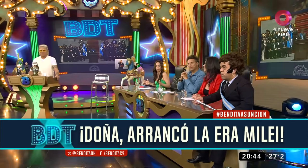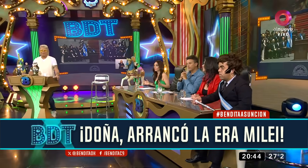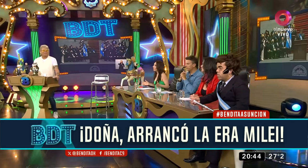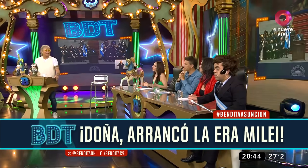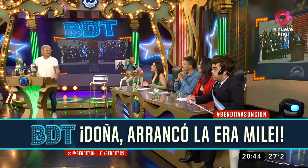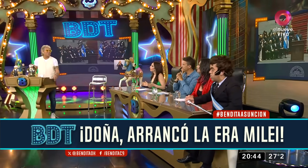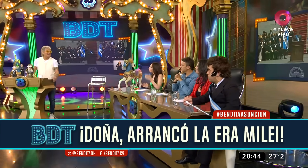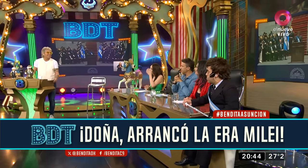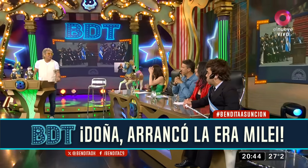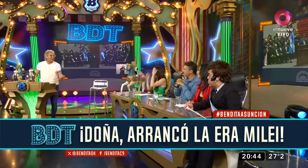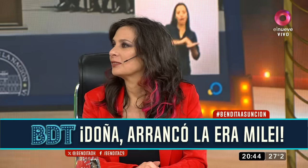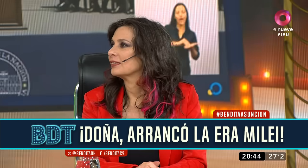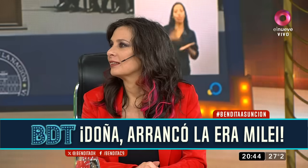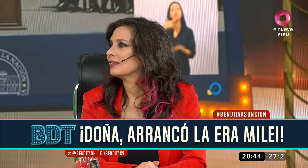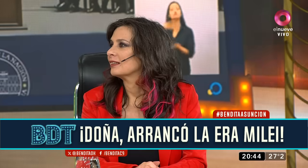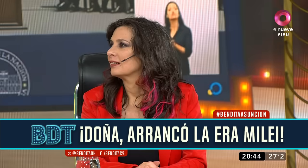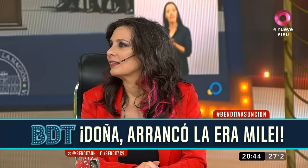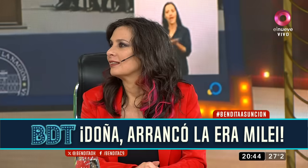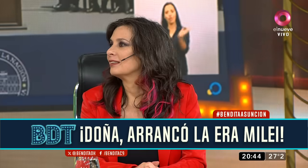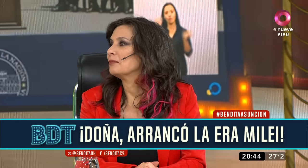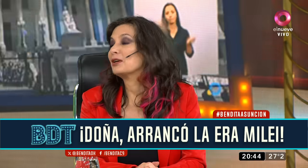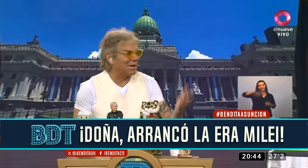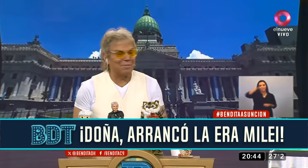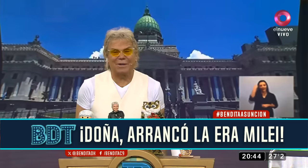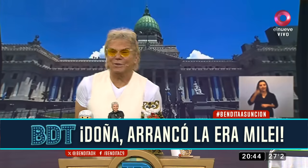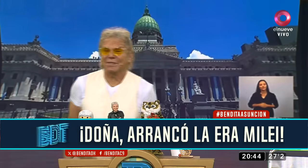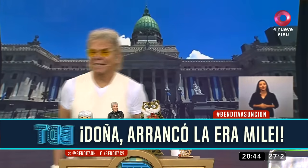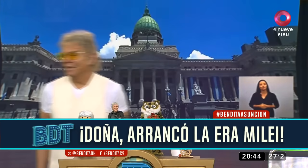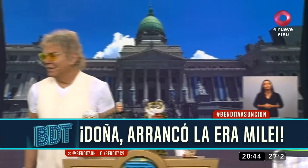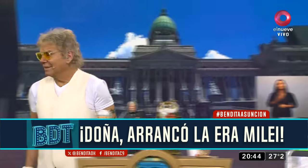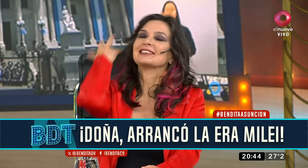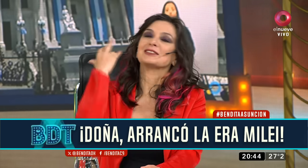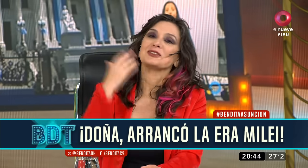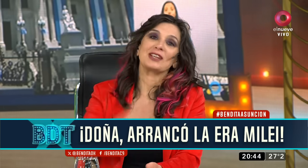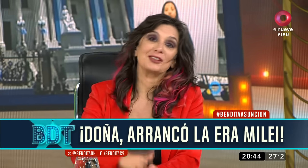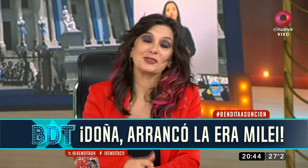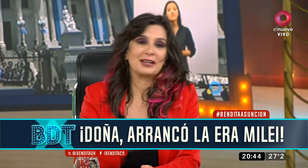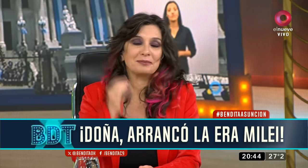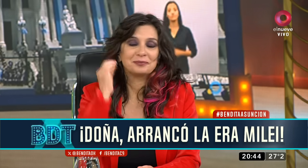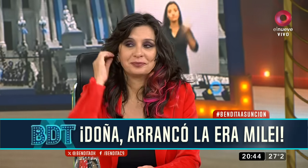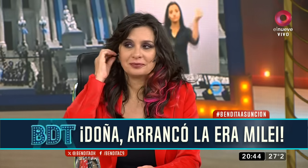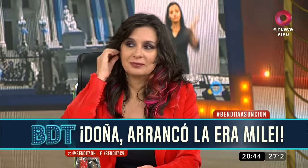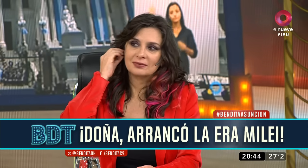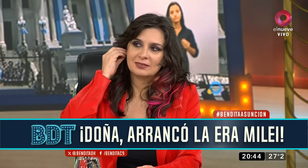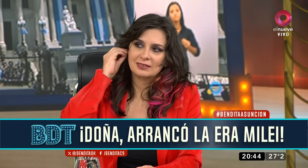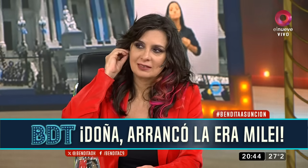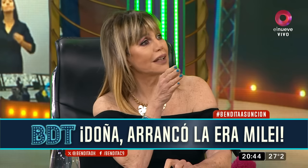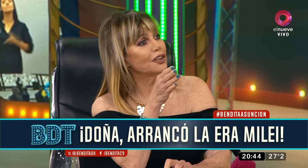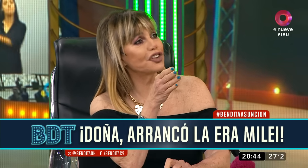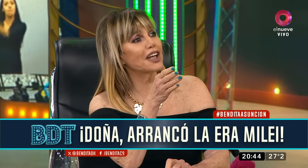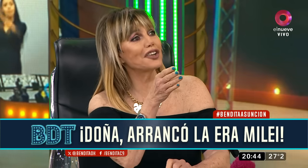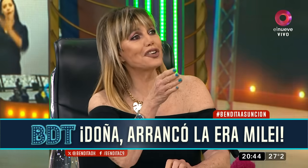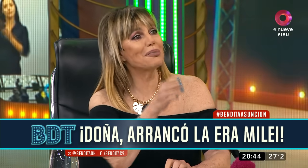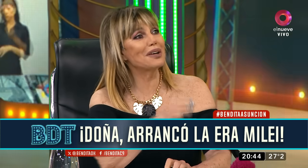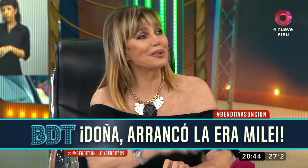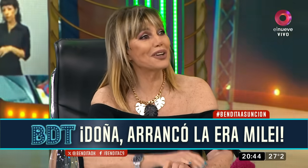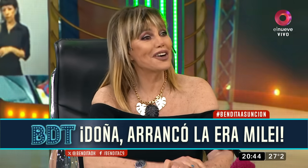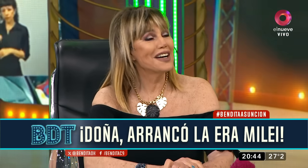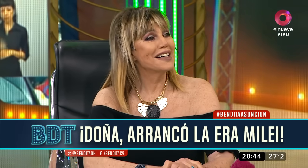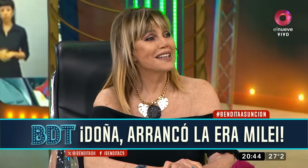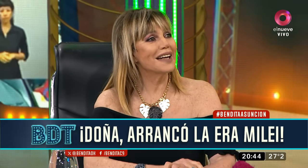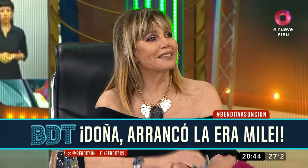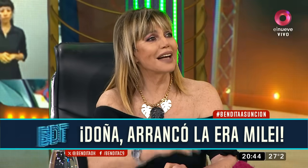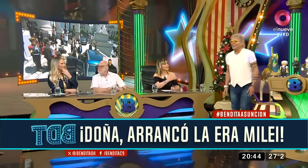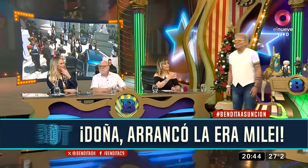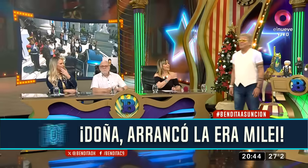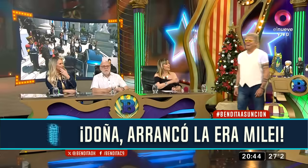herencia. La voz de la Rúa que dijo la merluza. ¿Te acordás que la merluza? Y Alberto se fue rápido, ¿viste? No se quedó ni un